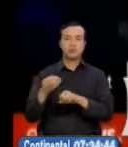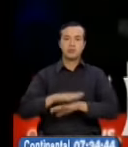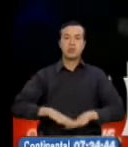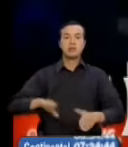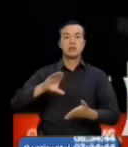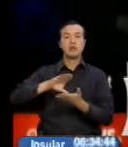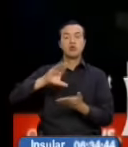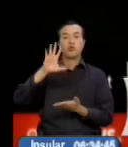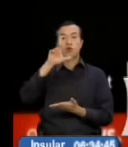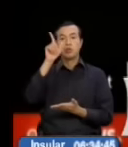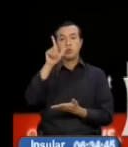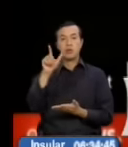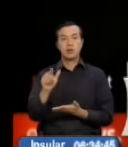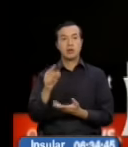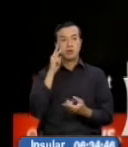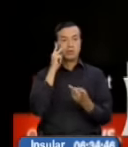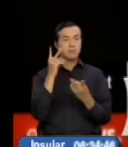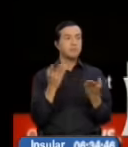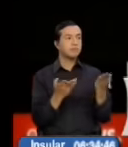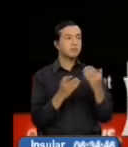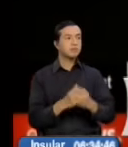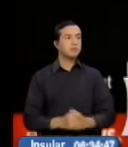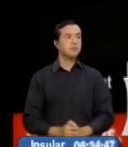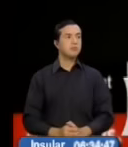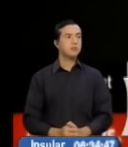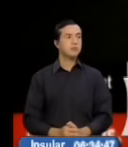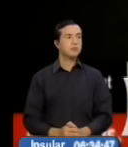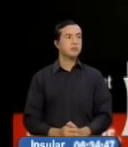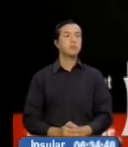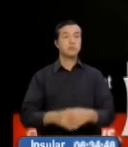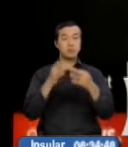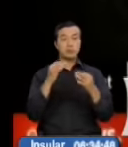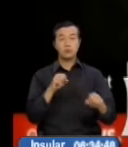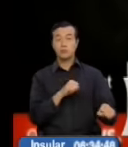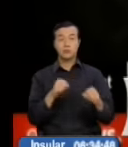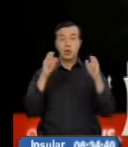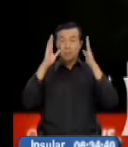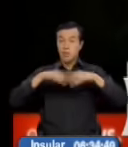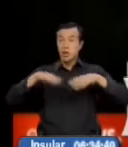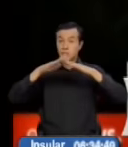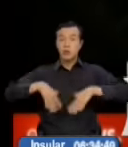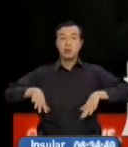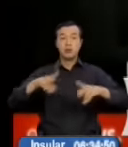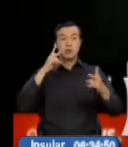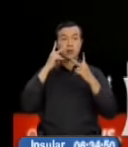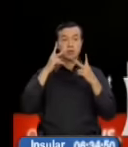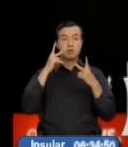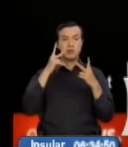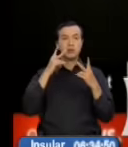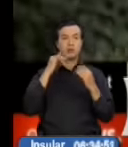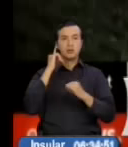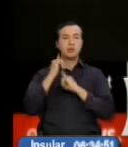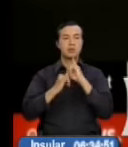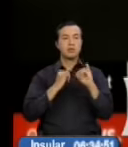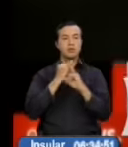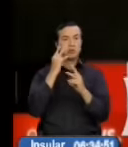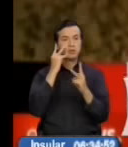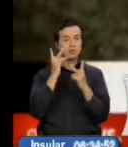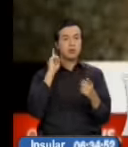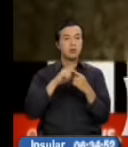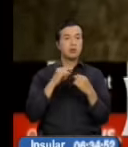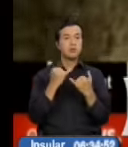de Italia. Son imágenes de lo que pasó en los primeros momentos después del terremoto, cortesía de cadenas internacionales. Hasta